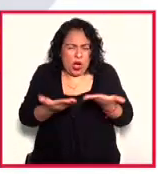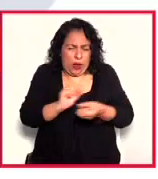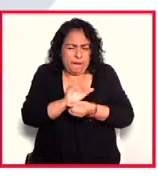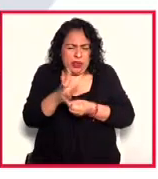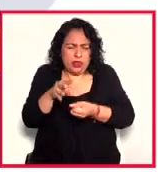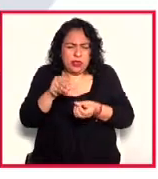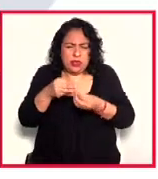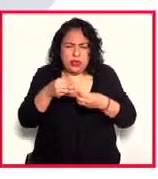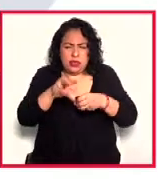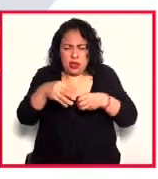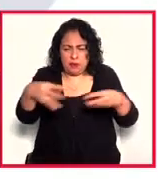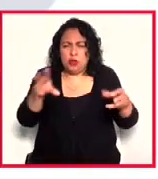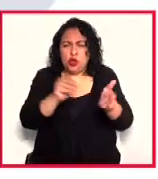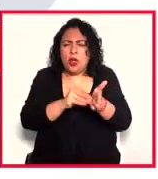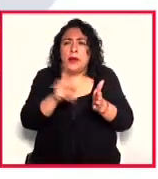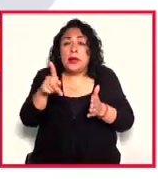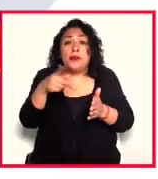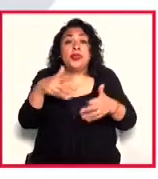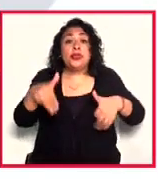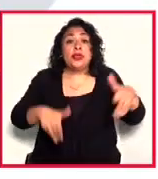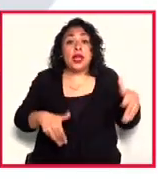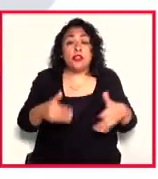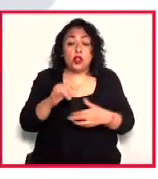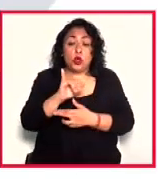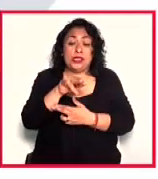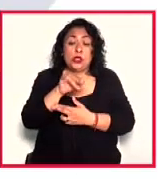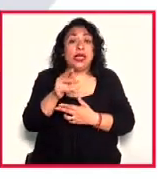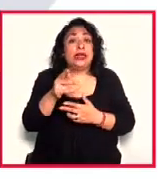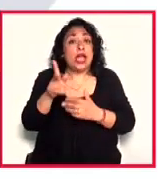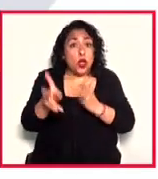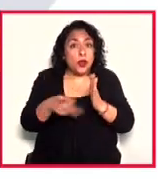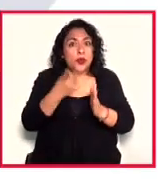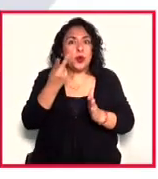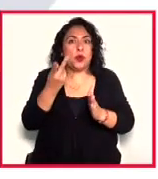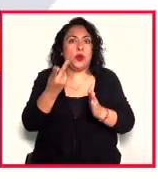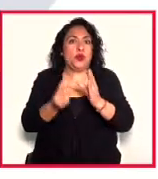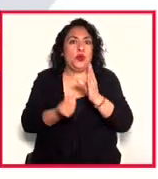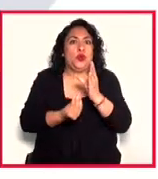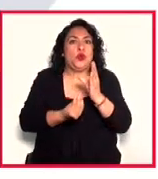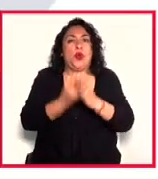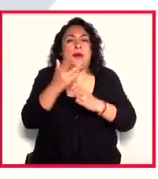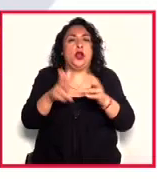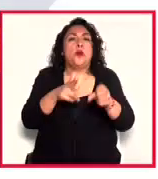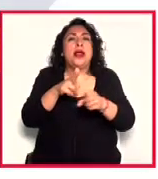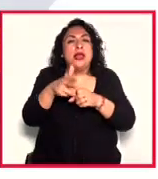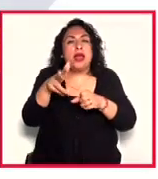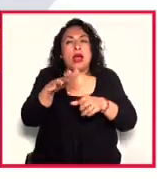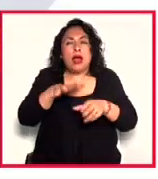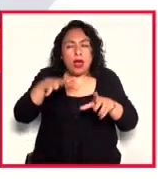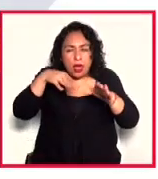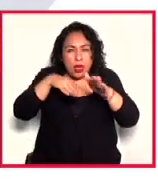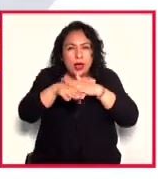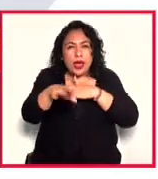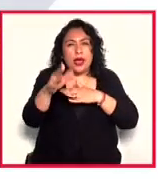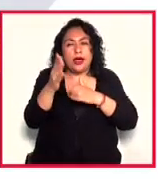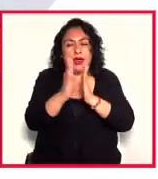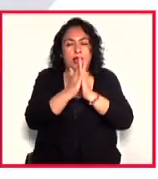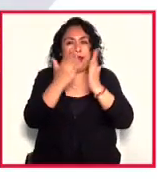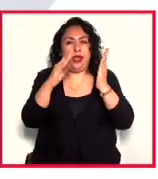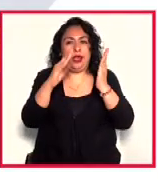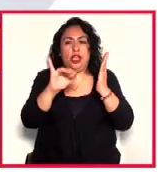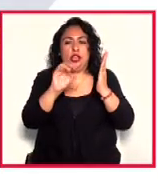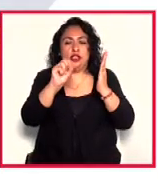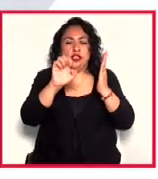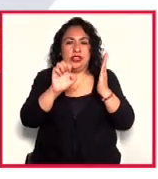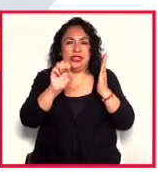los Insurgentes regresa a la nueva normalidad con un espectáculo inmersivo basado en la famosa novela de José Saramago, Ensayos